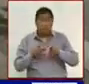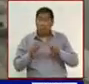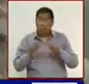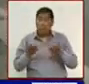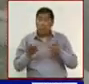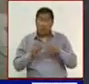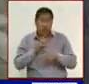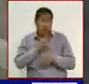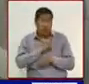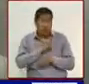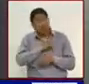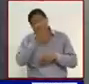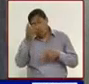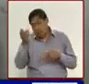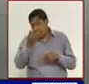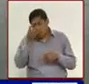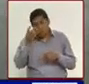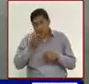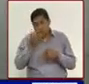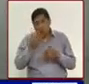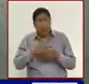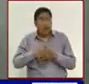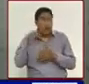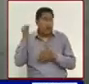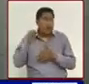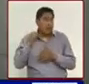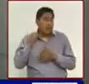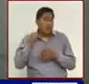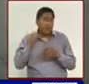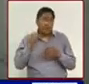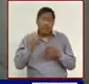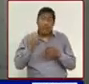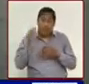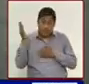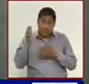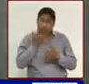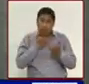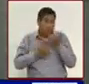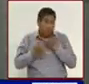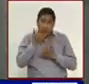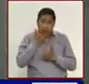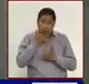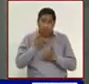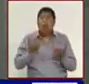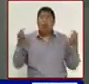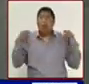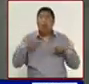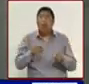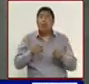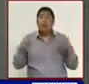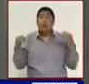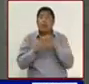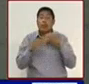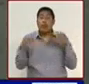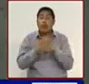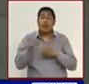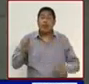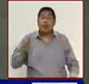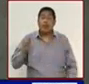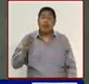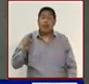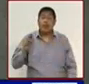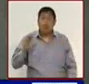policial, o por lo menos lo que son exteriores, el frontis de dicha cartera ministerial, mientras que la avenida Arce se